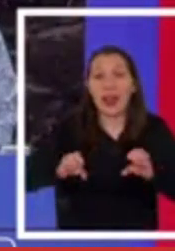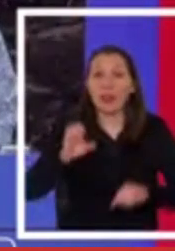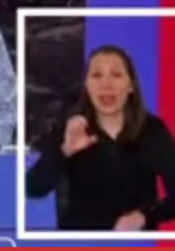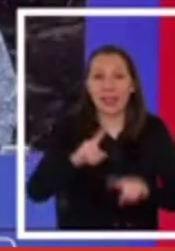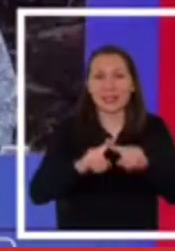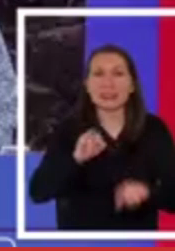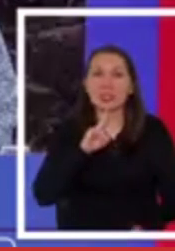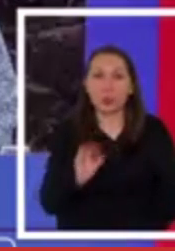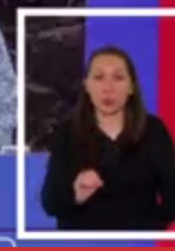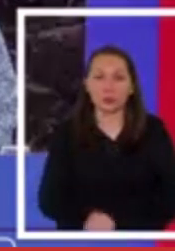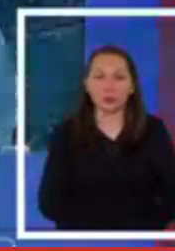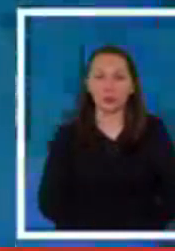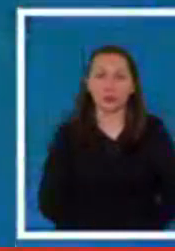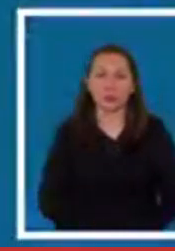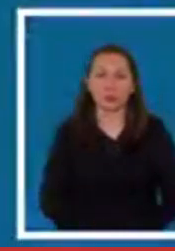Éxito